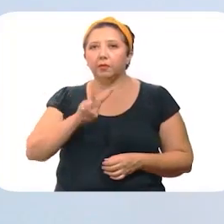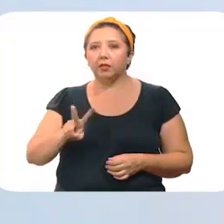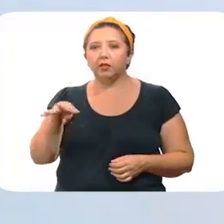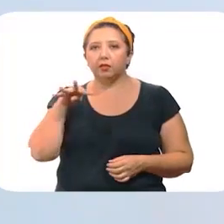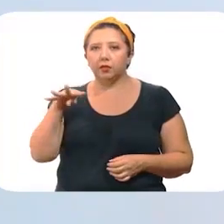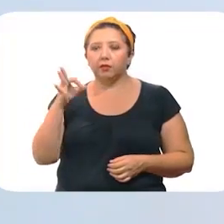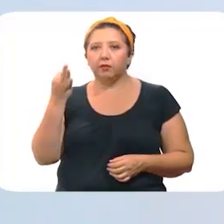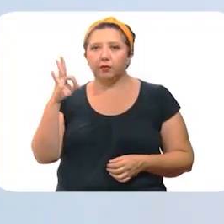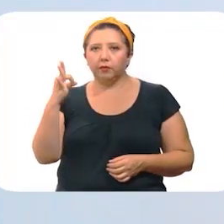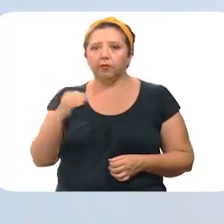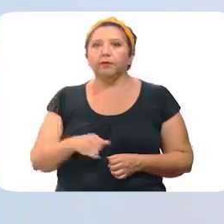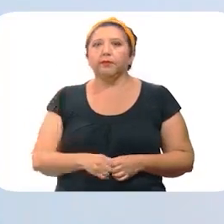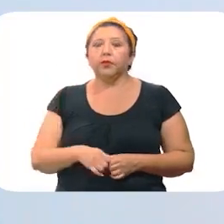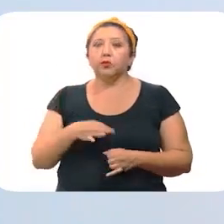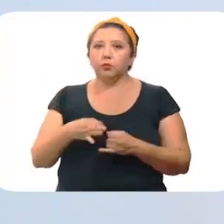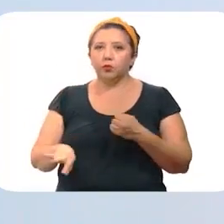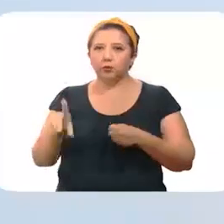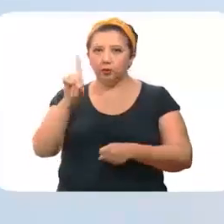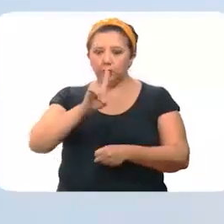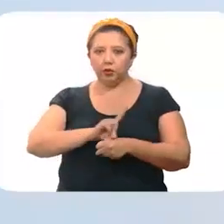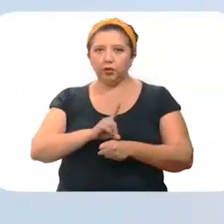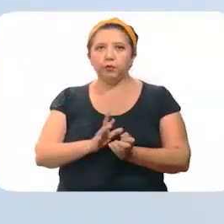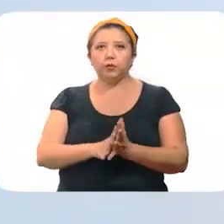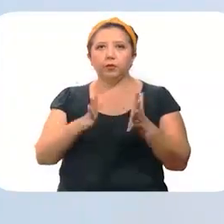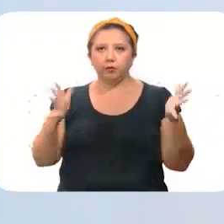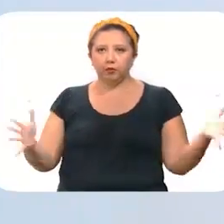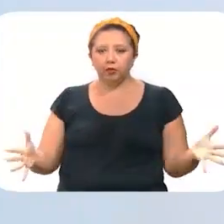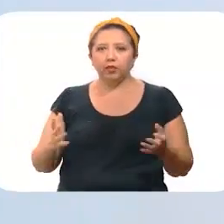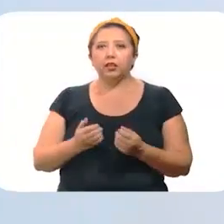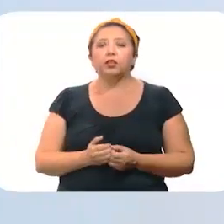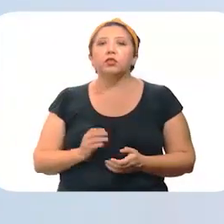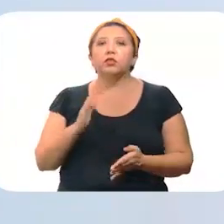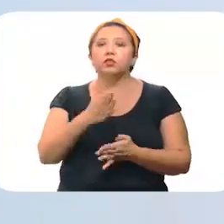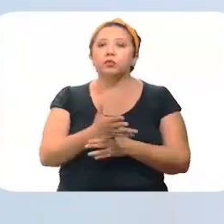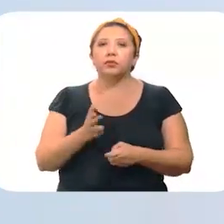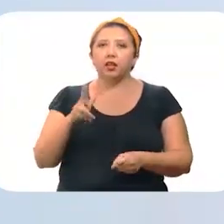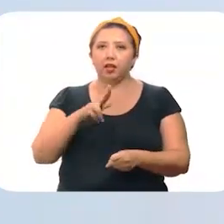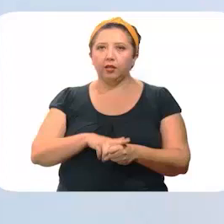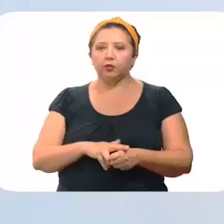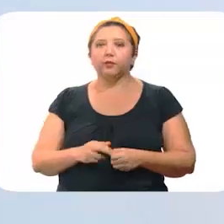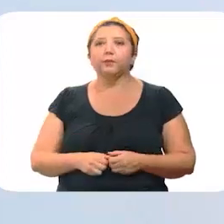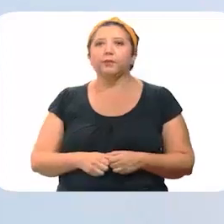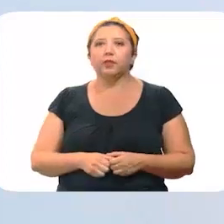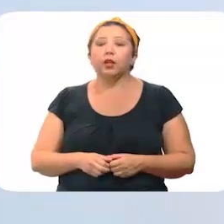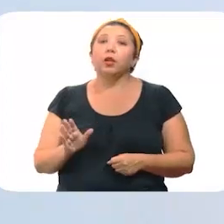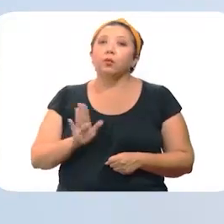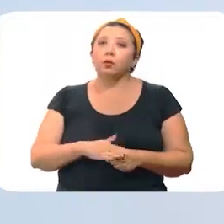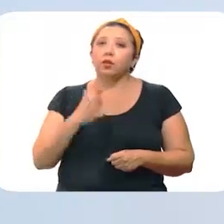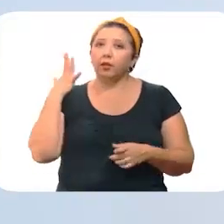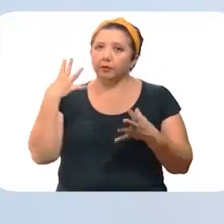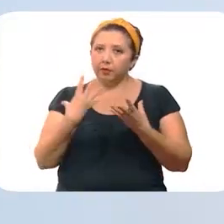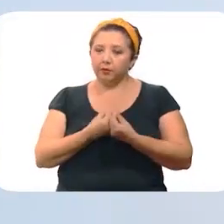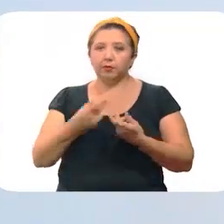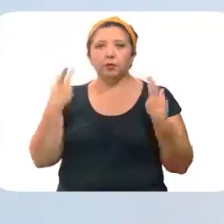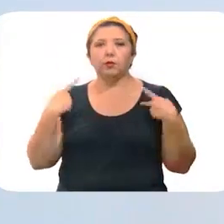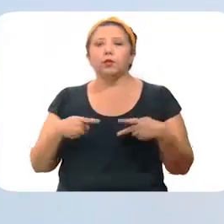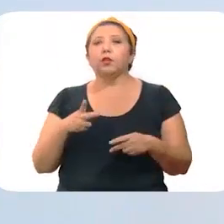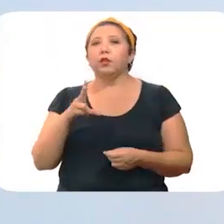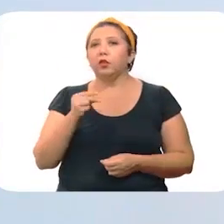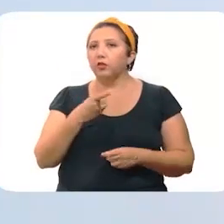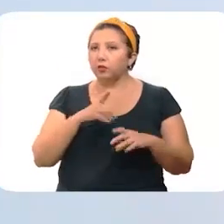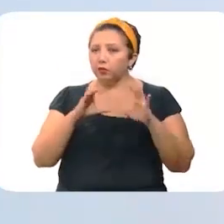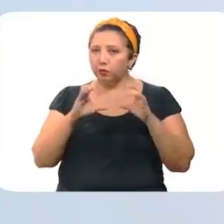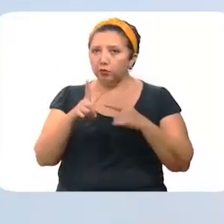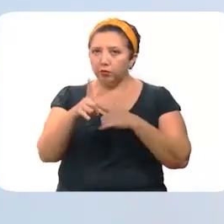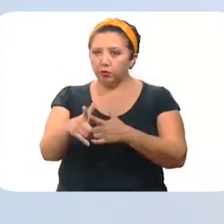viernes 19 de febrero. En los últimos días se ha registrado un incremento importante en los ingresos hospitalarios, por lo que pedimos a la población no bajar